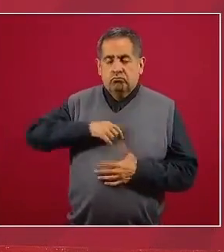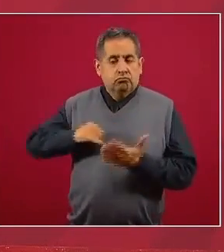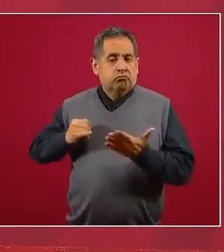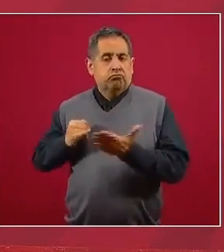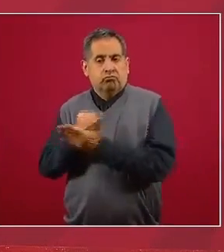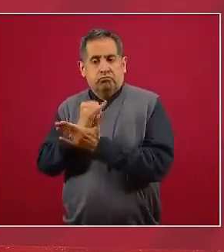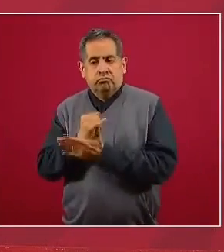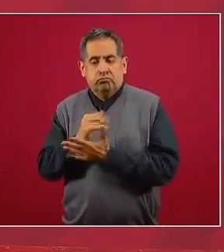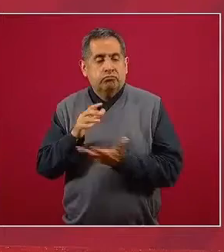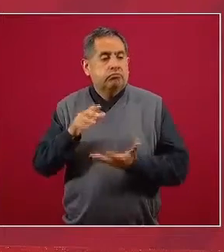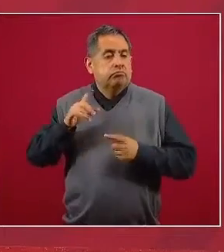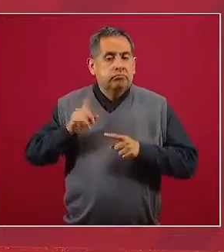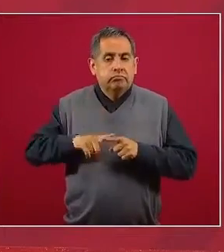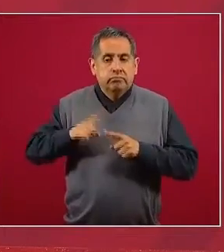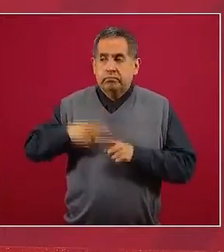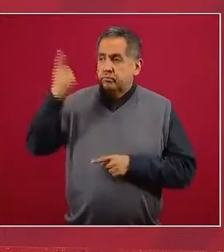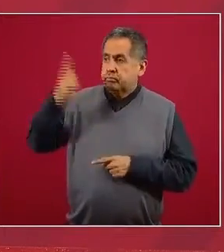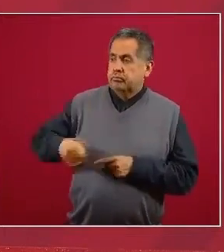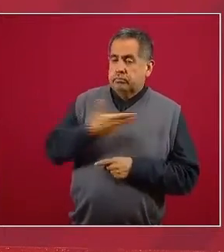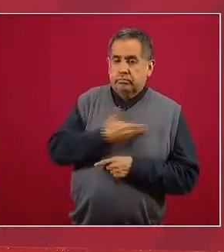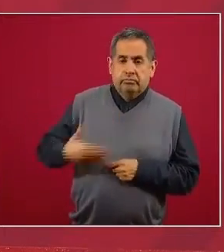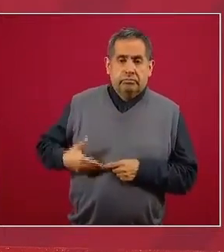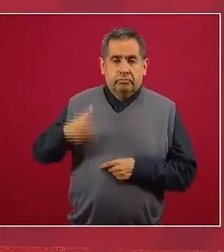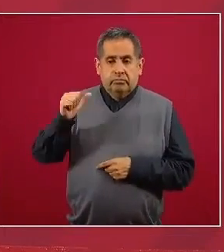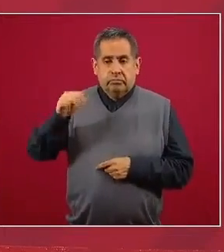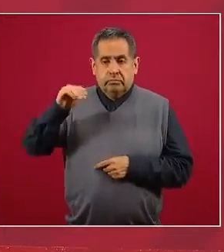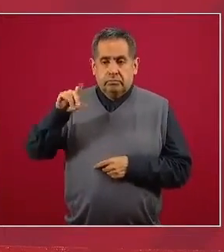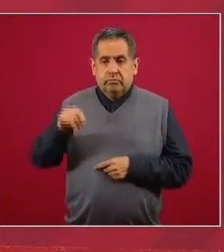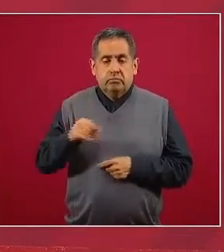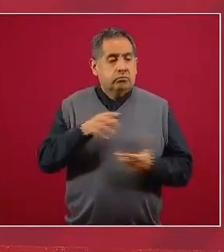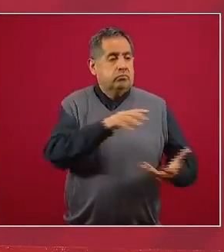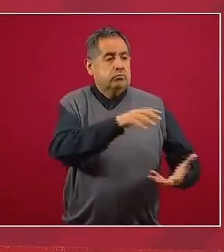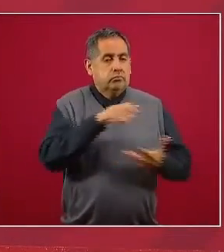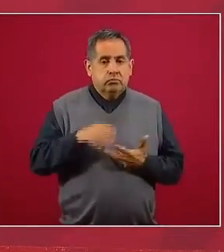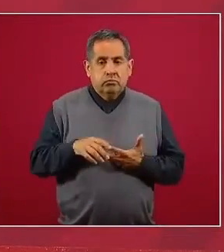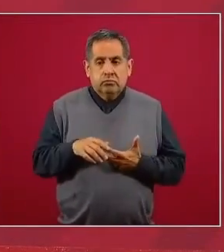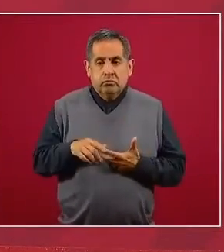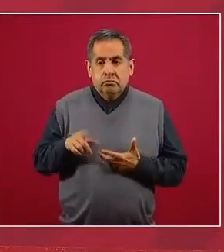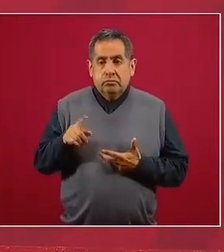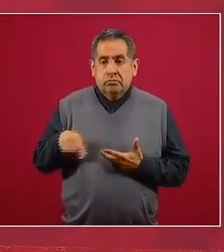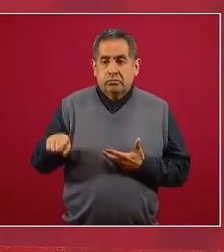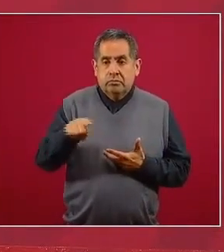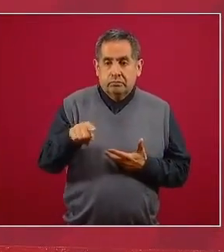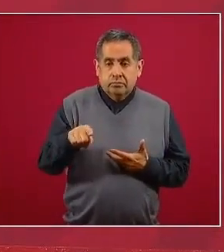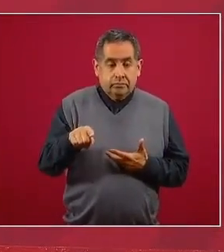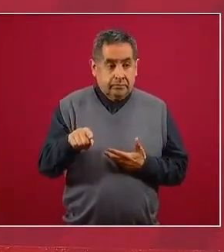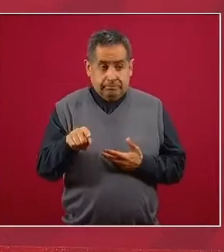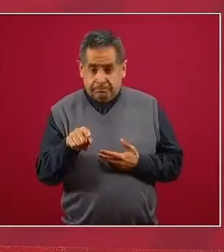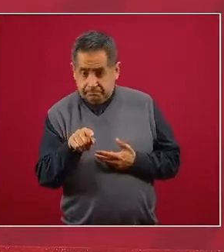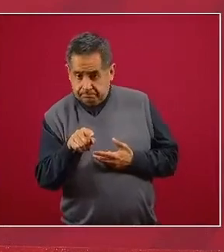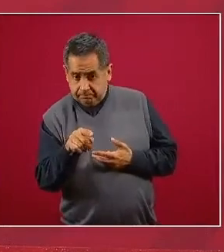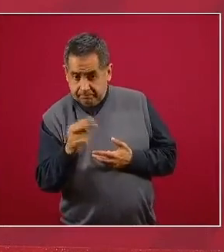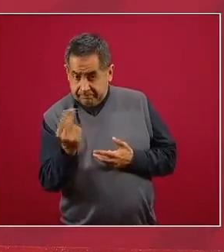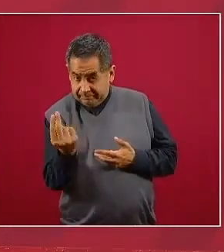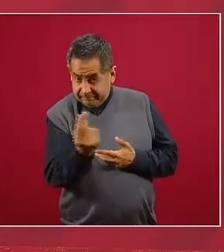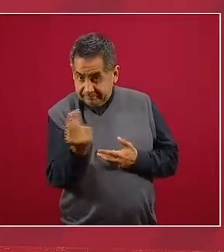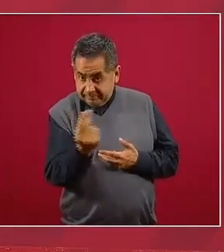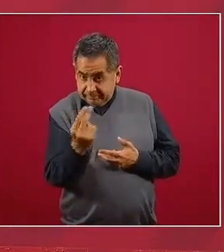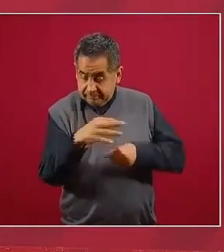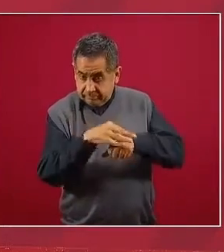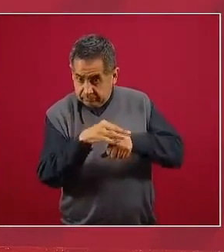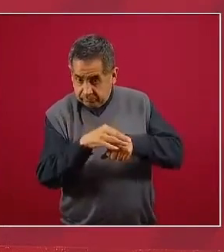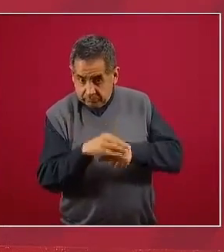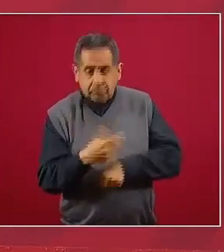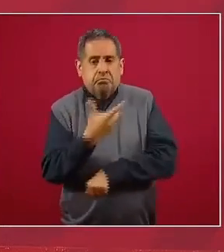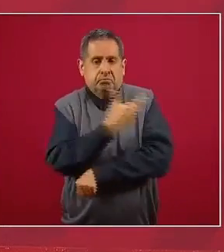la capacidad, la instrucción que dio el presidente López Obrador es ninguna persona que médicamente necesite la